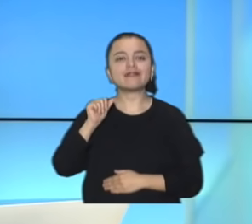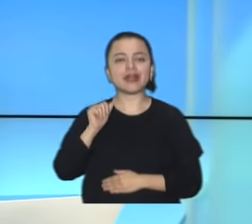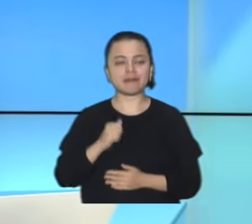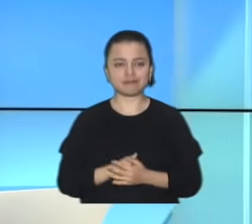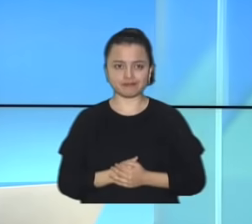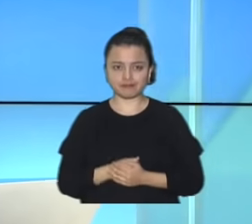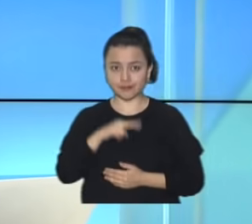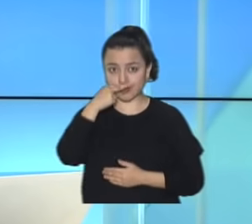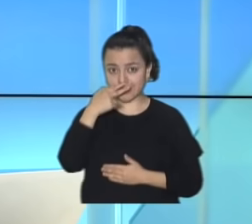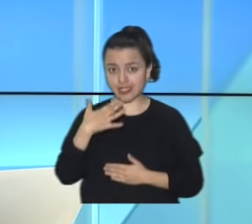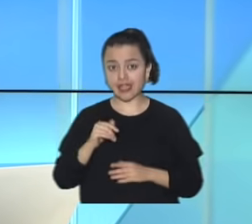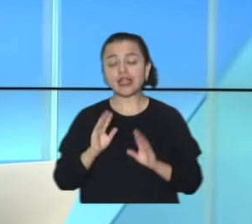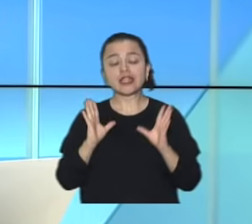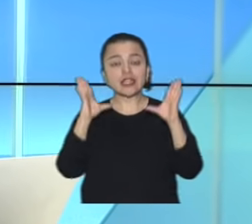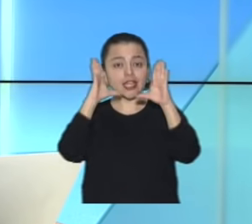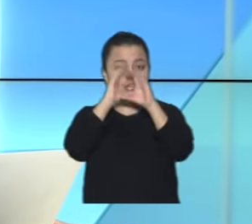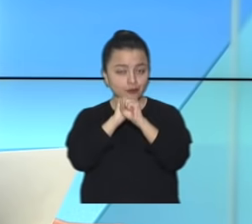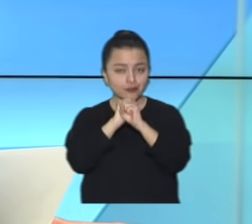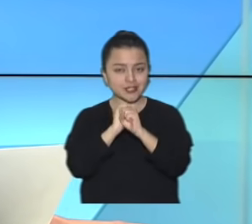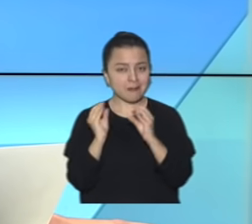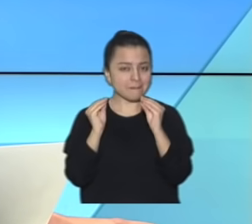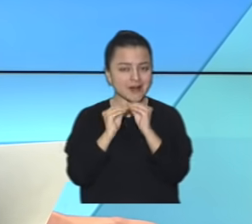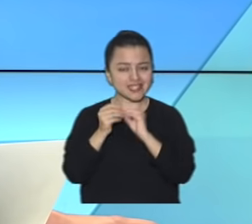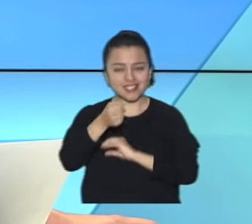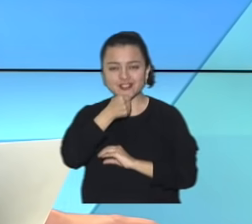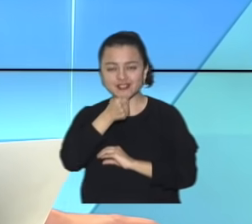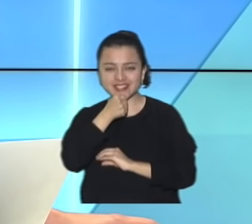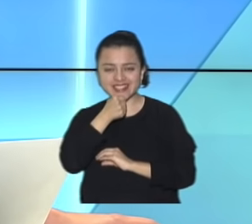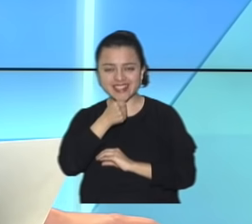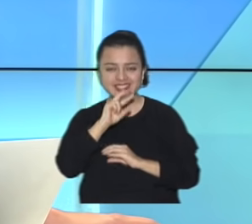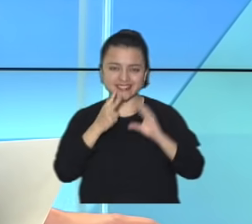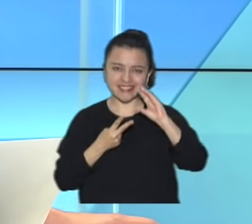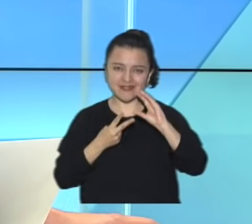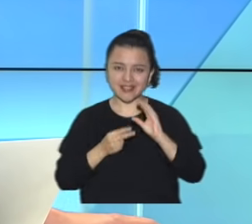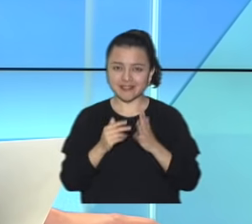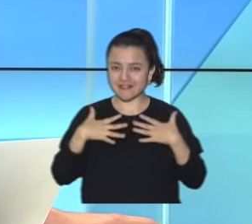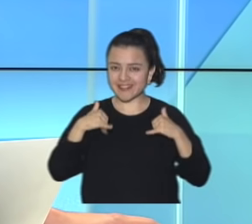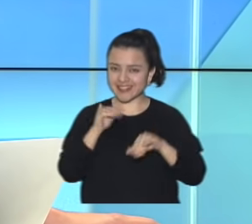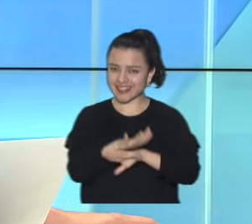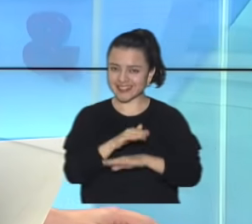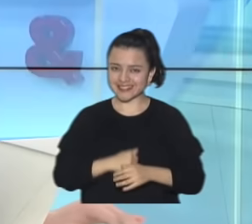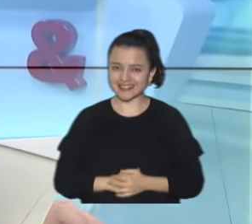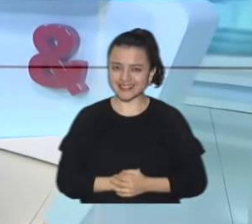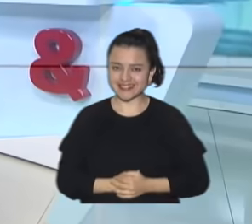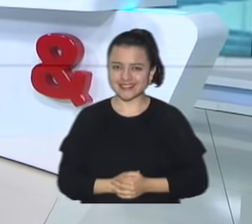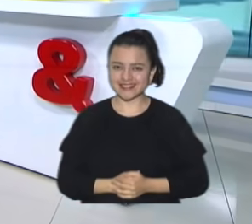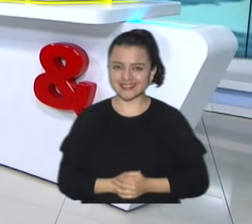Y a las 9 de la noche espere una nueva emisión de Noticentro 1 CMI. ¡Feliz tarde!